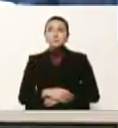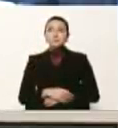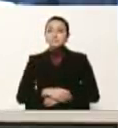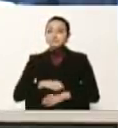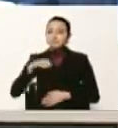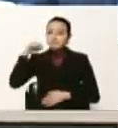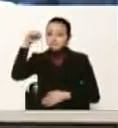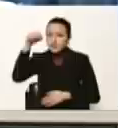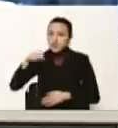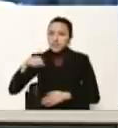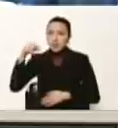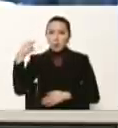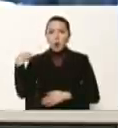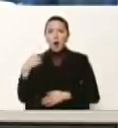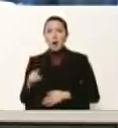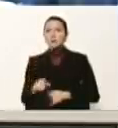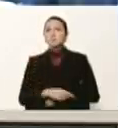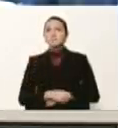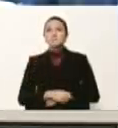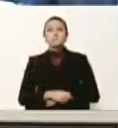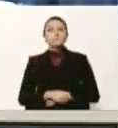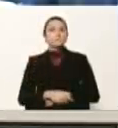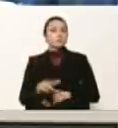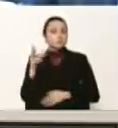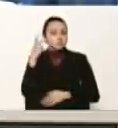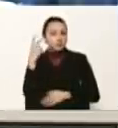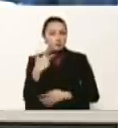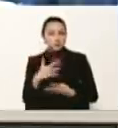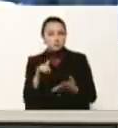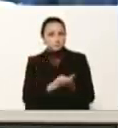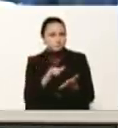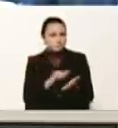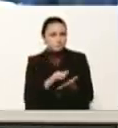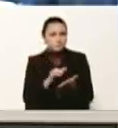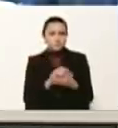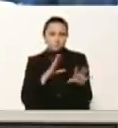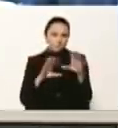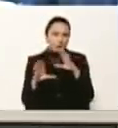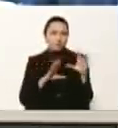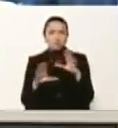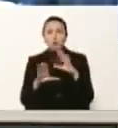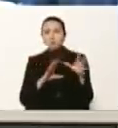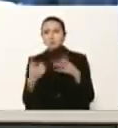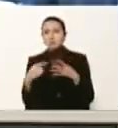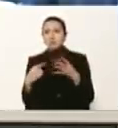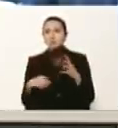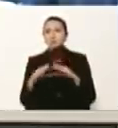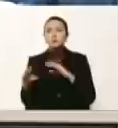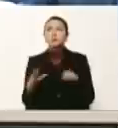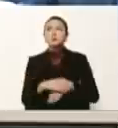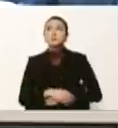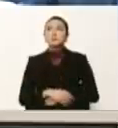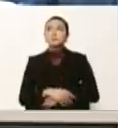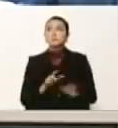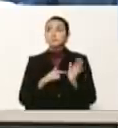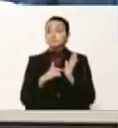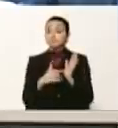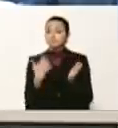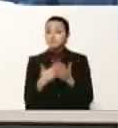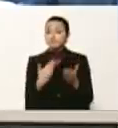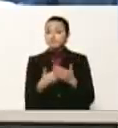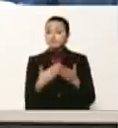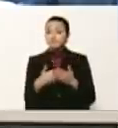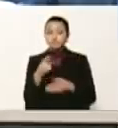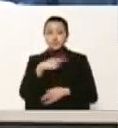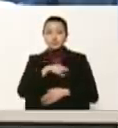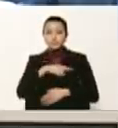Videos, audios, conversaciones de WhatsApp. Pronto los mostraremos, Nariño. Iván